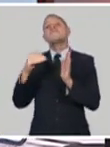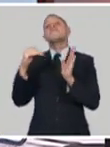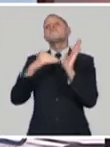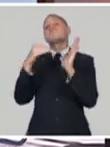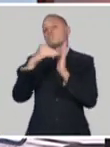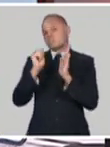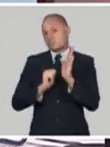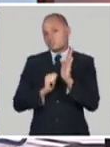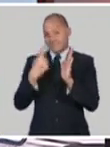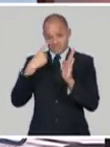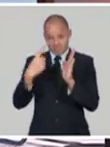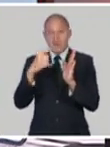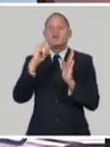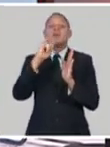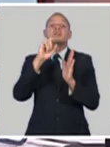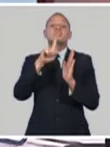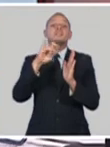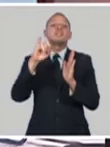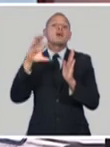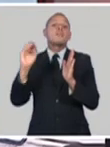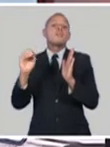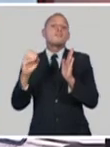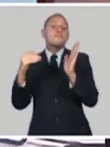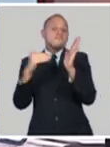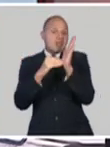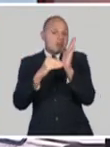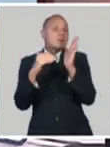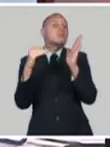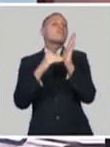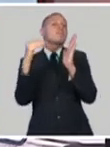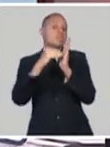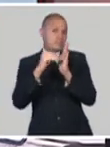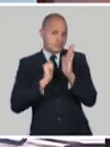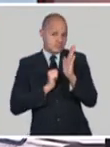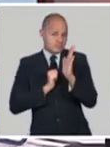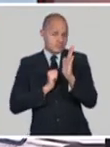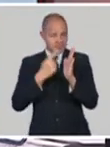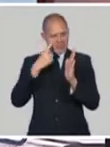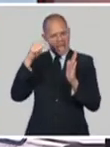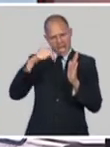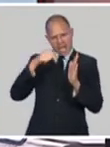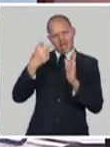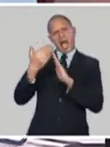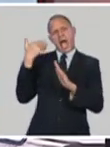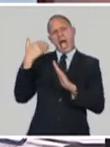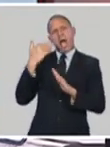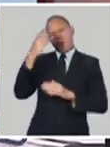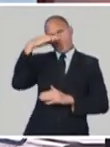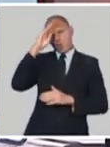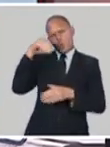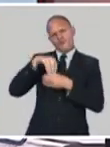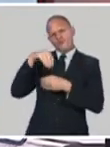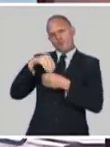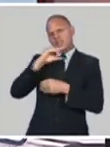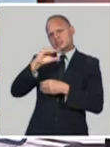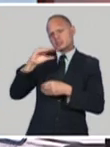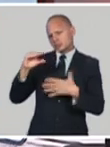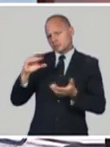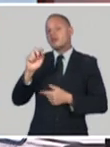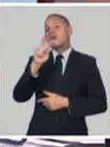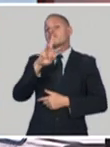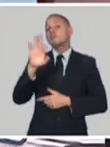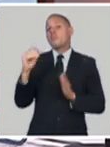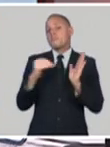de 34,000. A ver, déjame decirlo bien. El fondo de salario en Cuba era 28,300 millones de